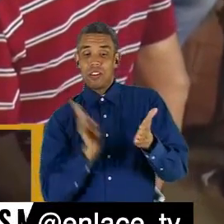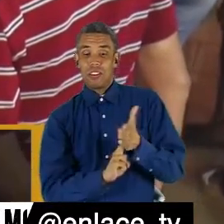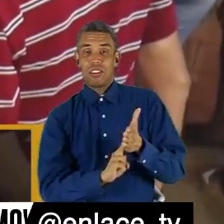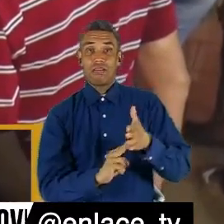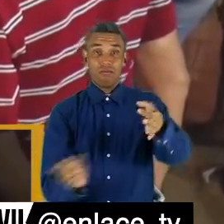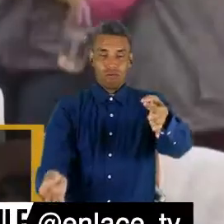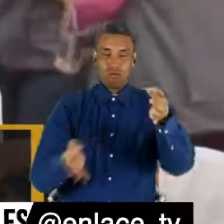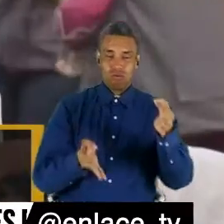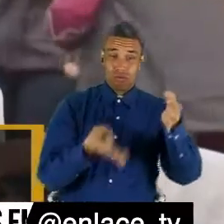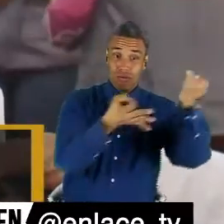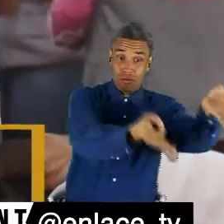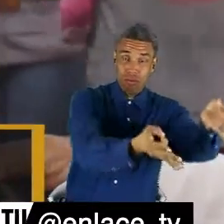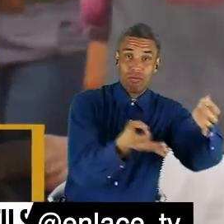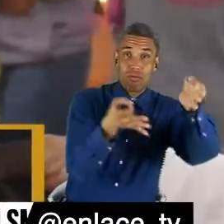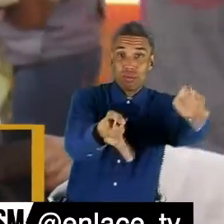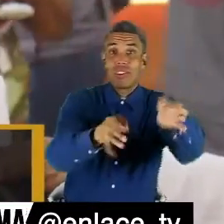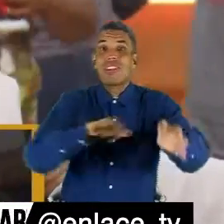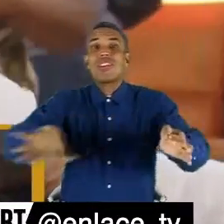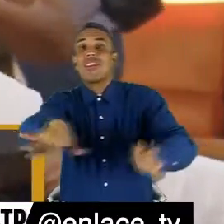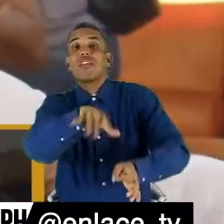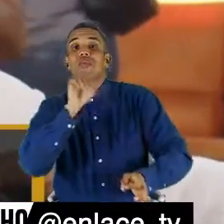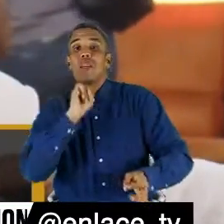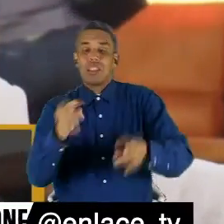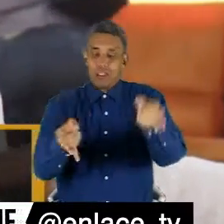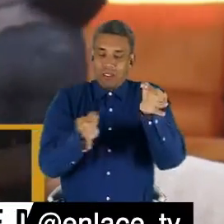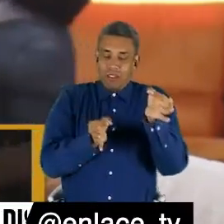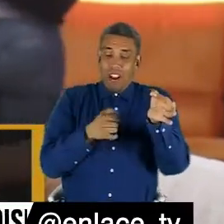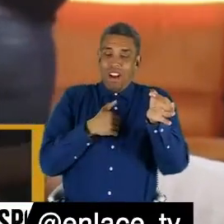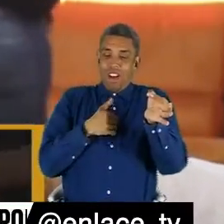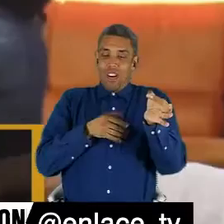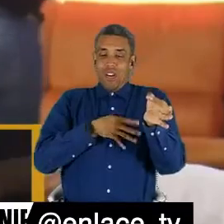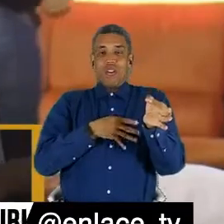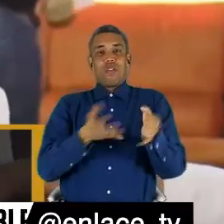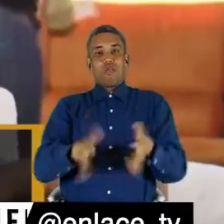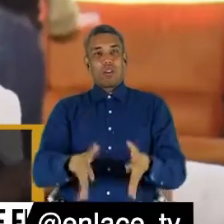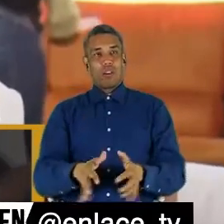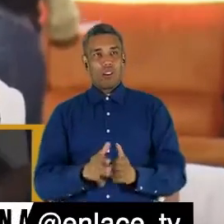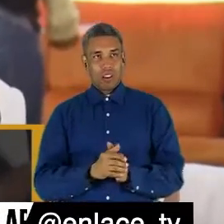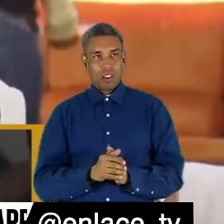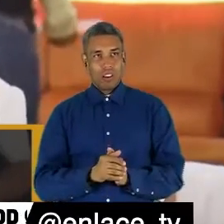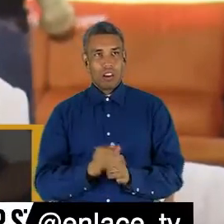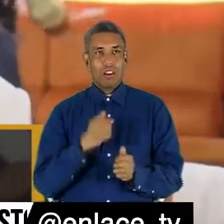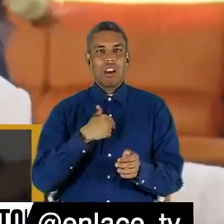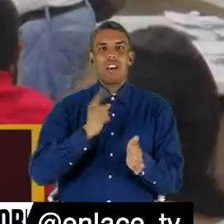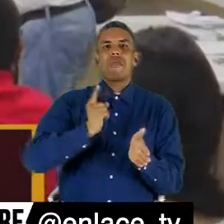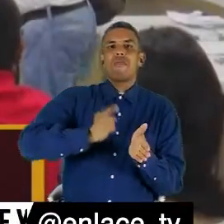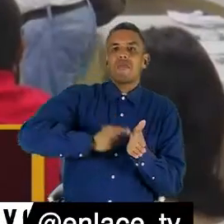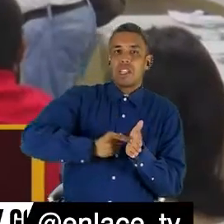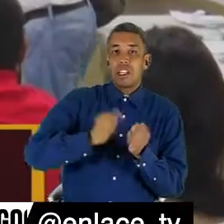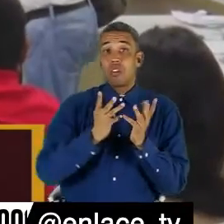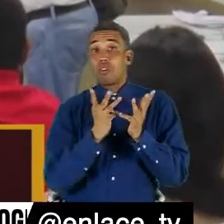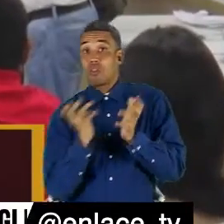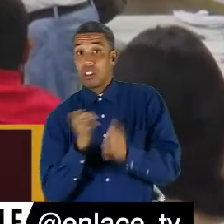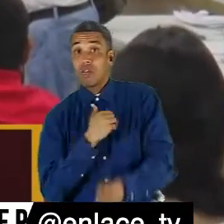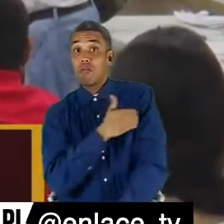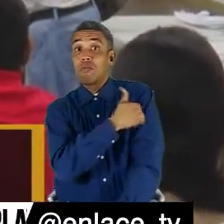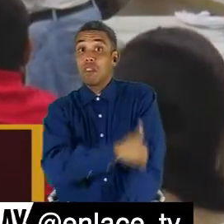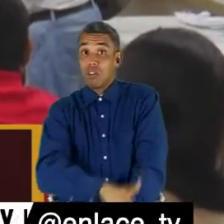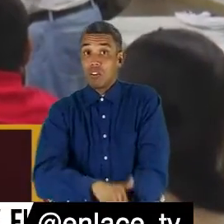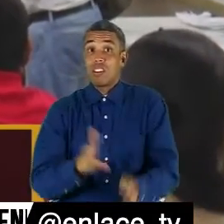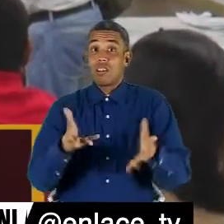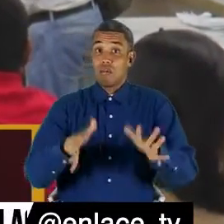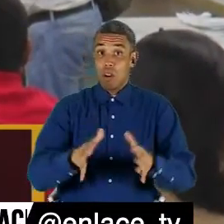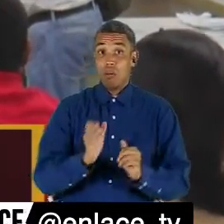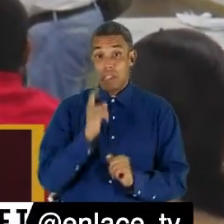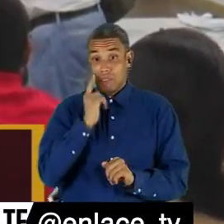solamente para Barranca Bermeja, que significan alrededor de 1.800 millones de pesos. El director del CRAIS ha destacado